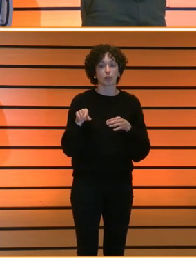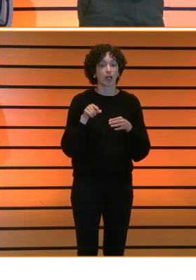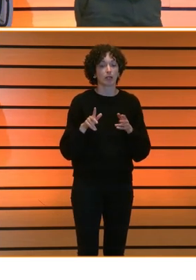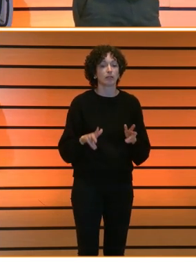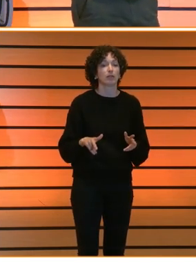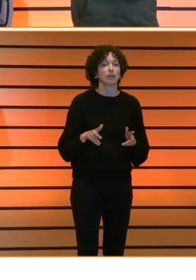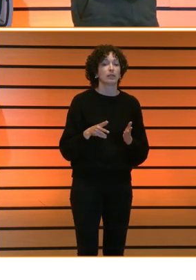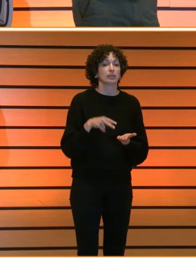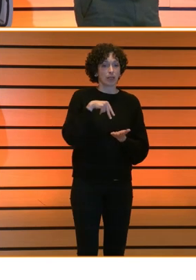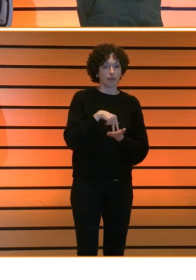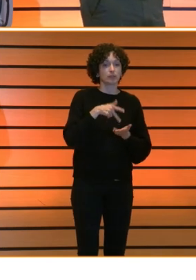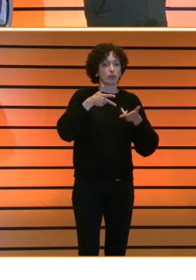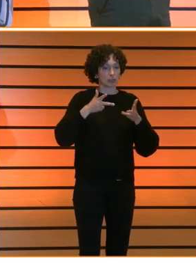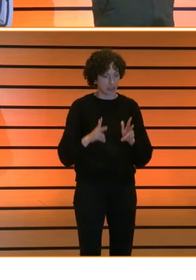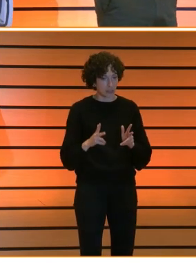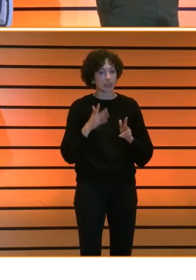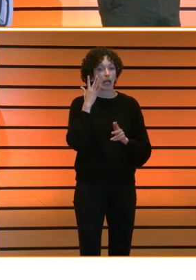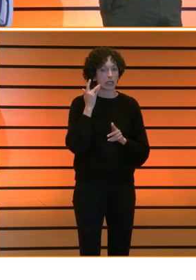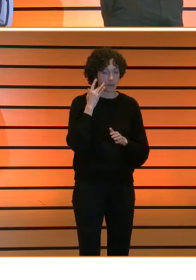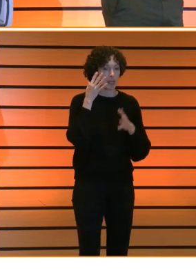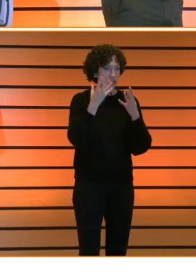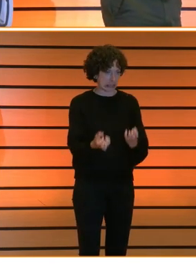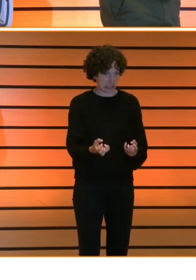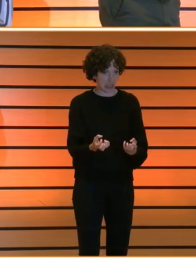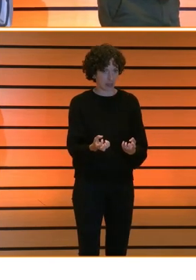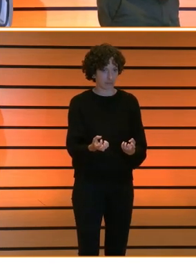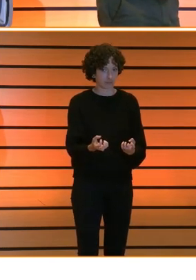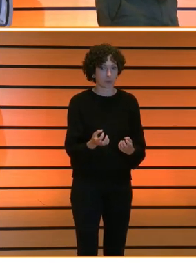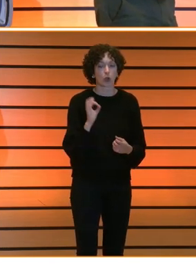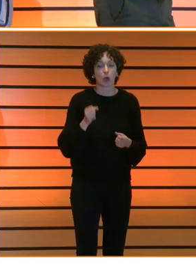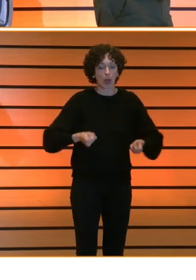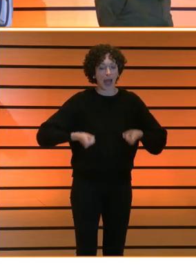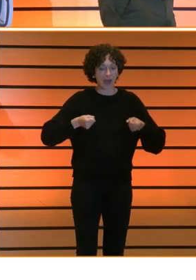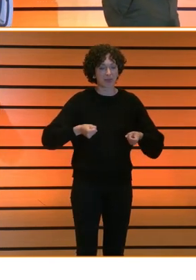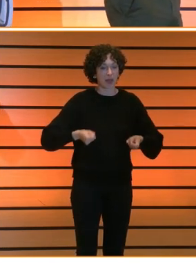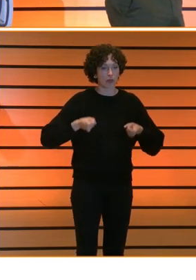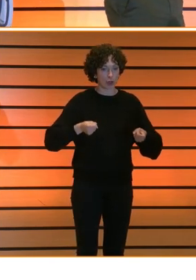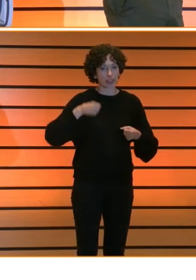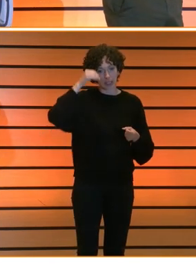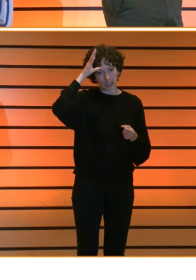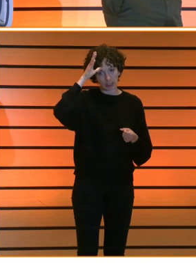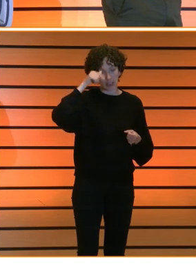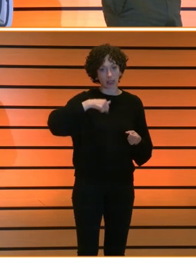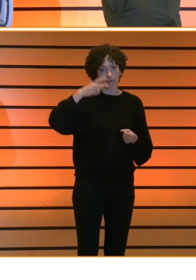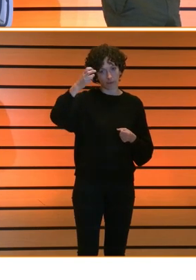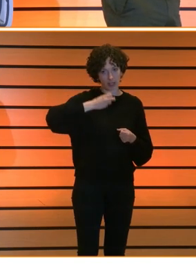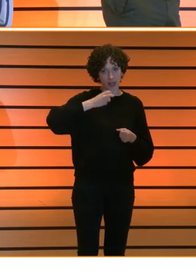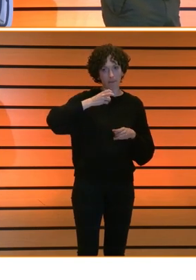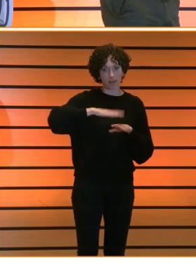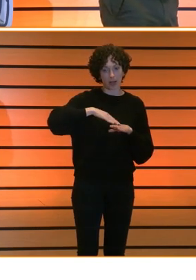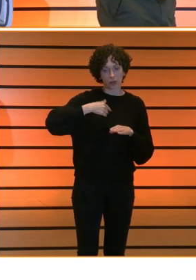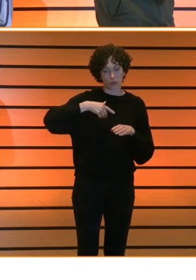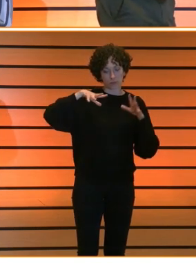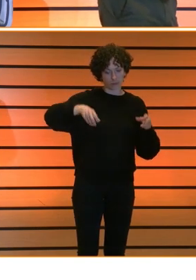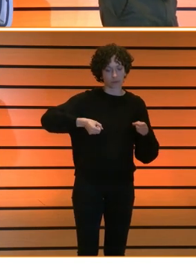te limpia y te saca o sea una una inteligente que se te acerca a ti para que tal para y